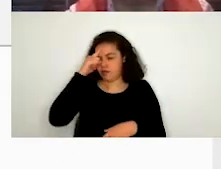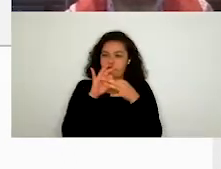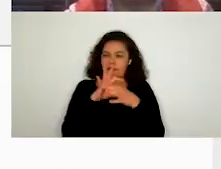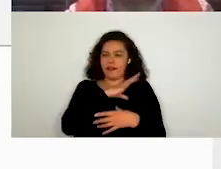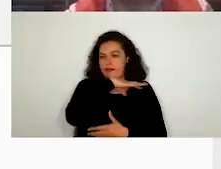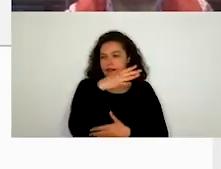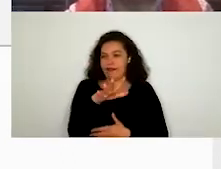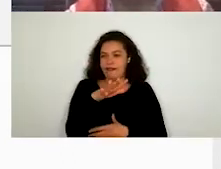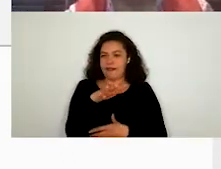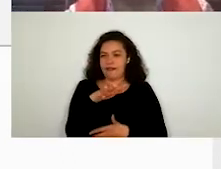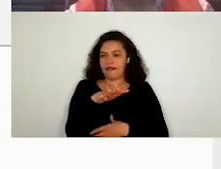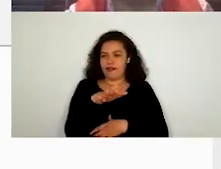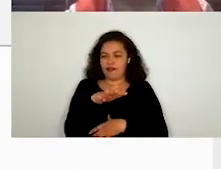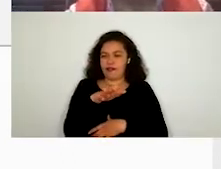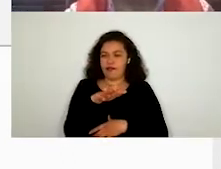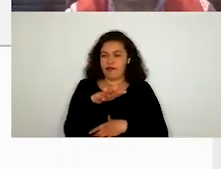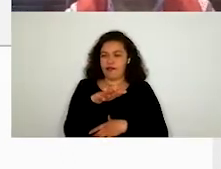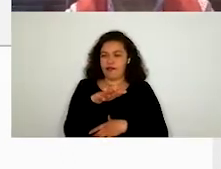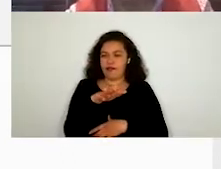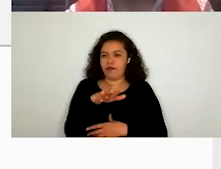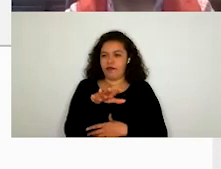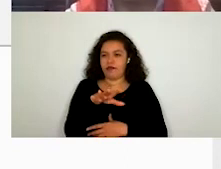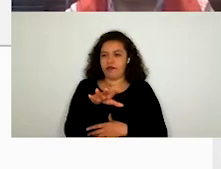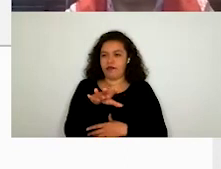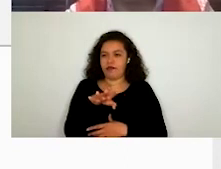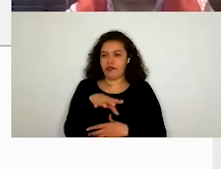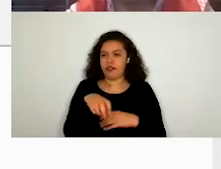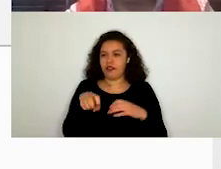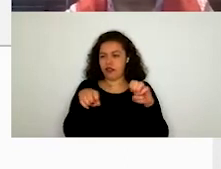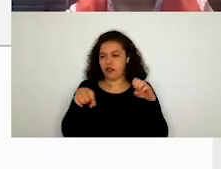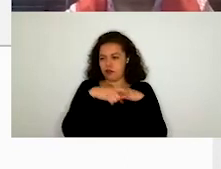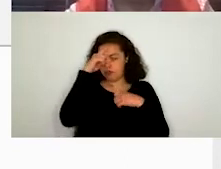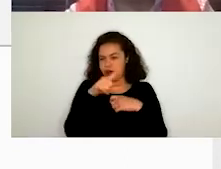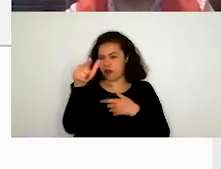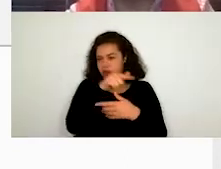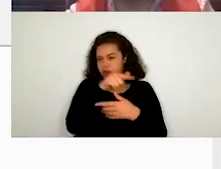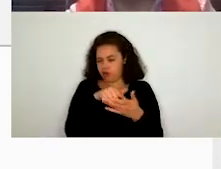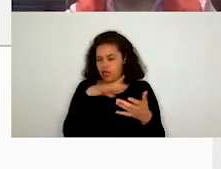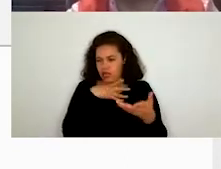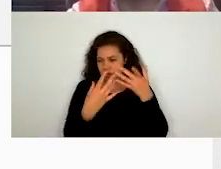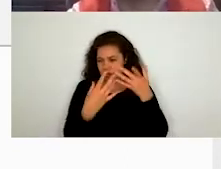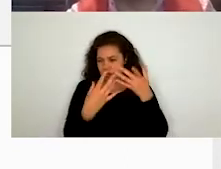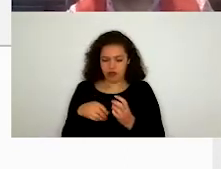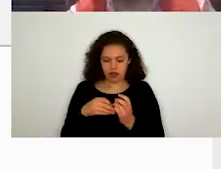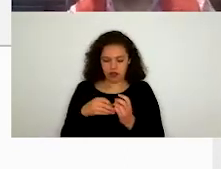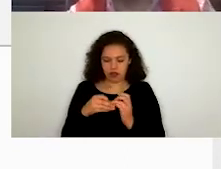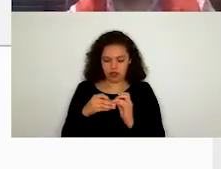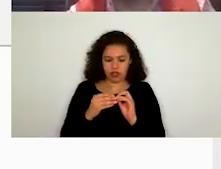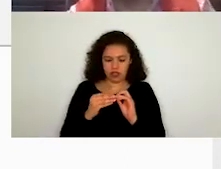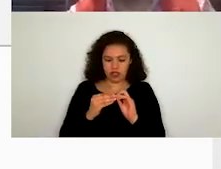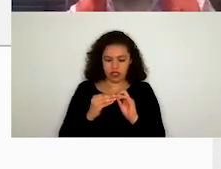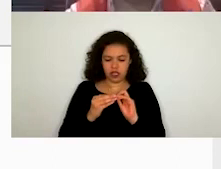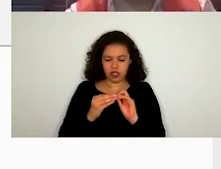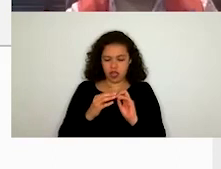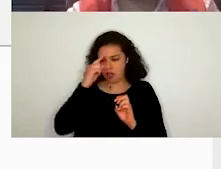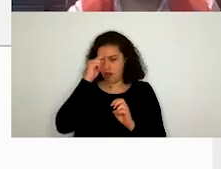general el equipamiento contra incendios con el que cuenta el establecimiento. En este caso, por tratarse de un restaurante de